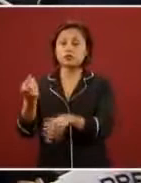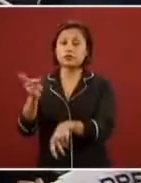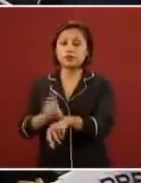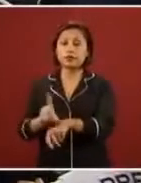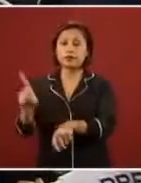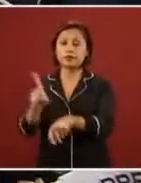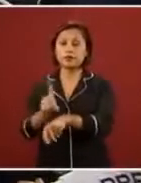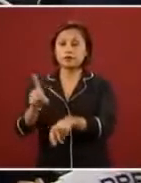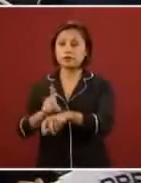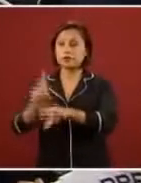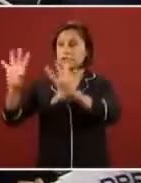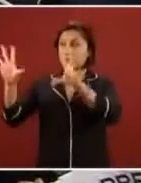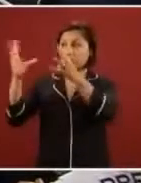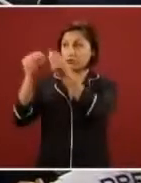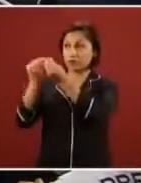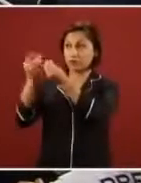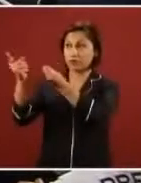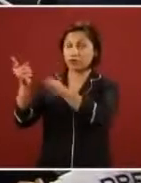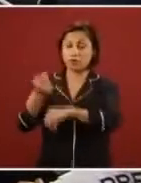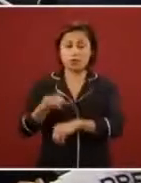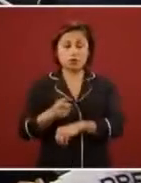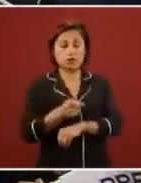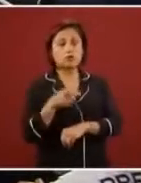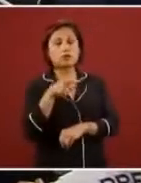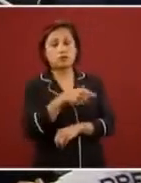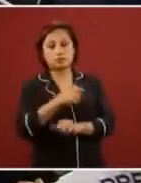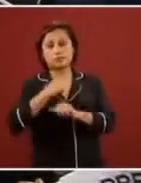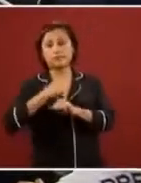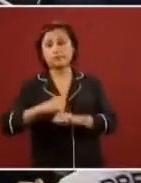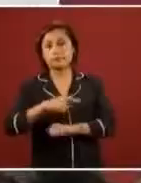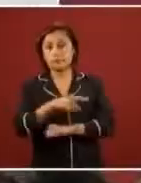del total. ¿Qué está pasando?